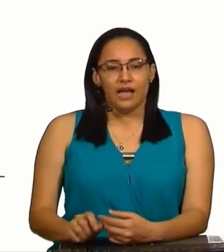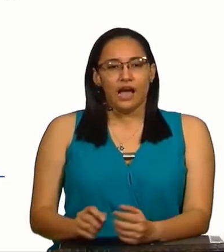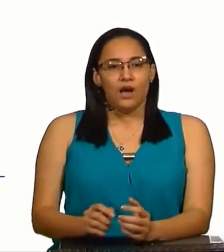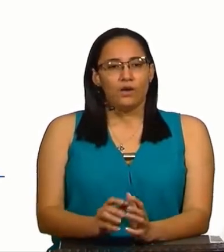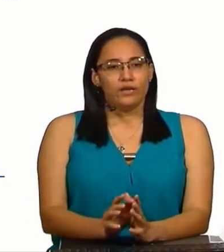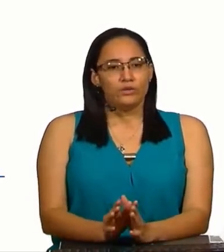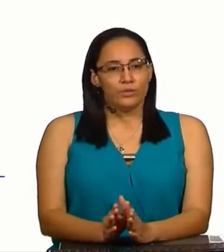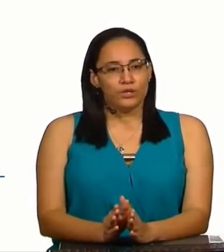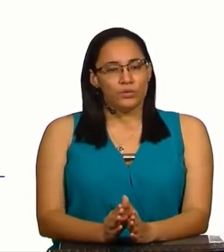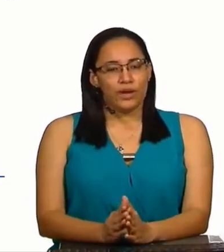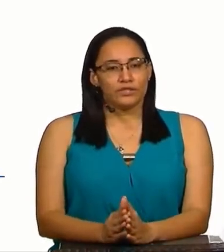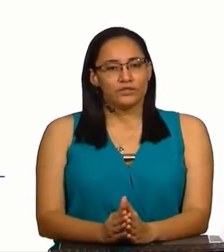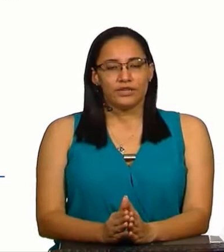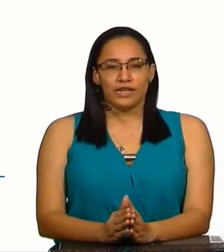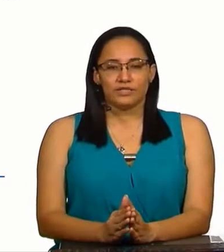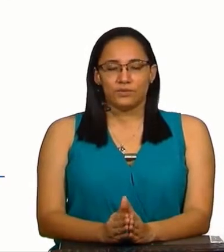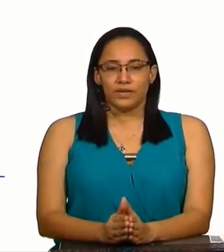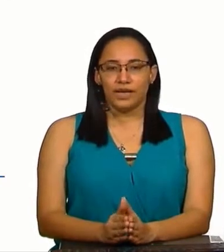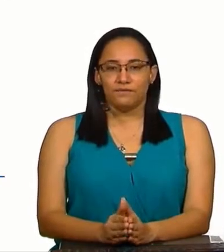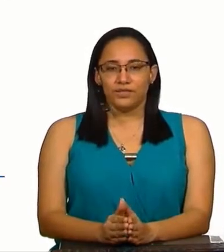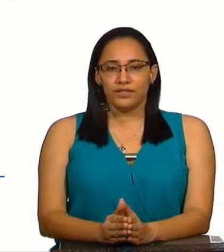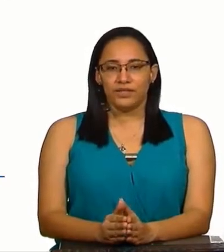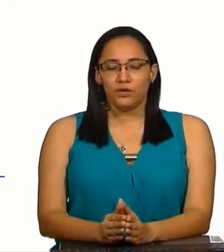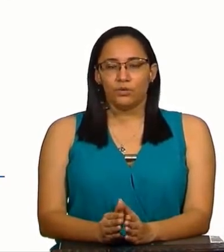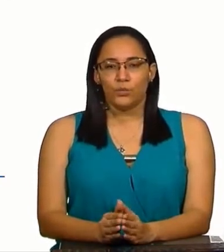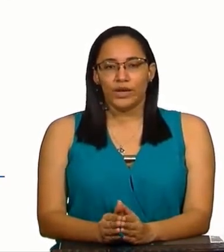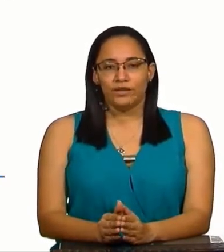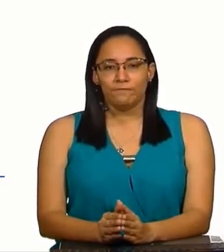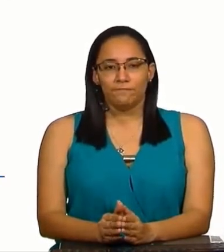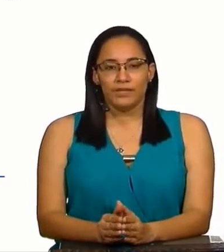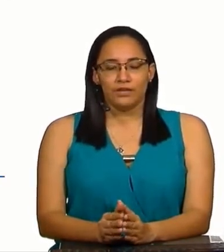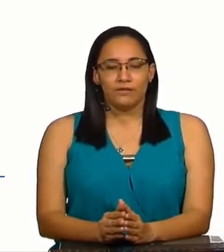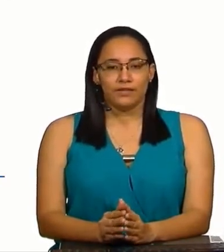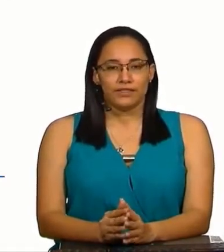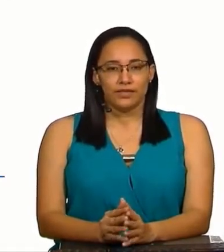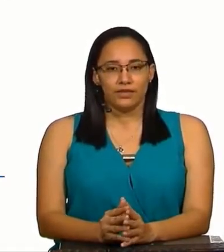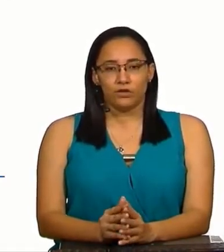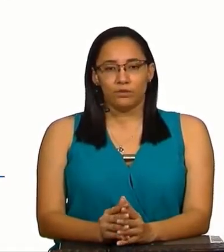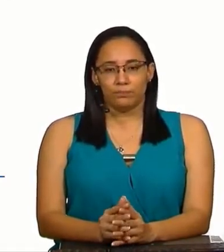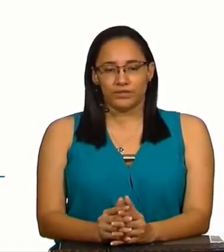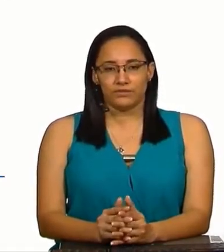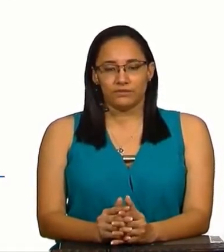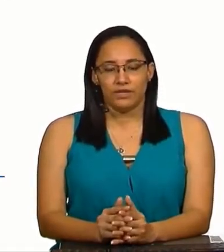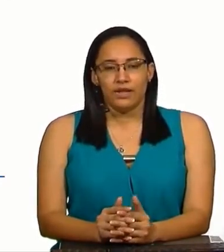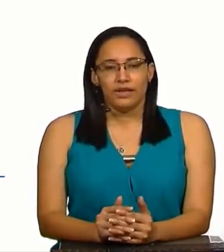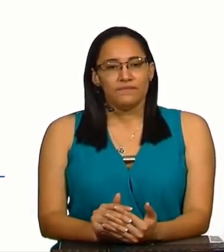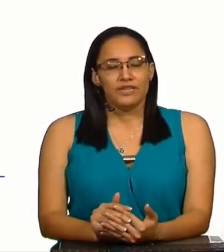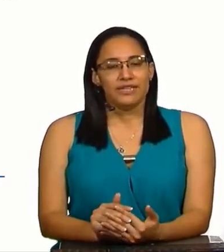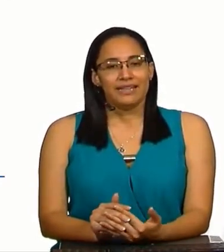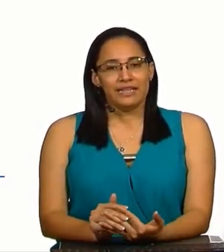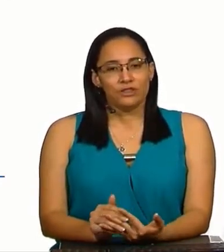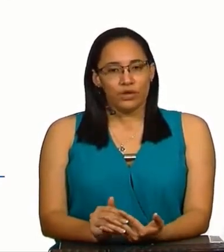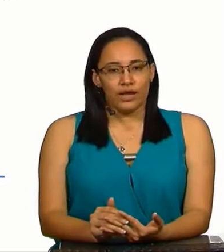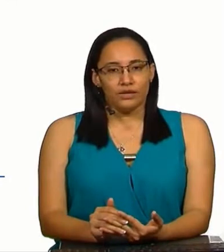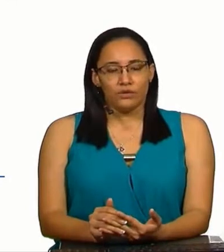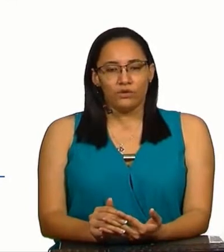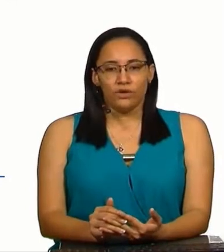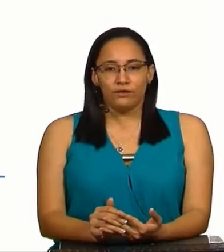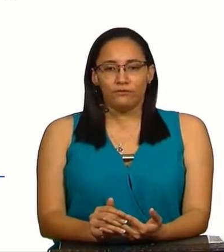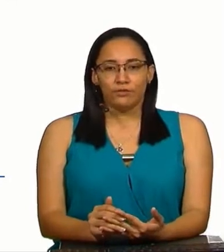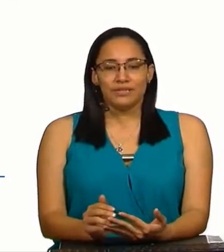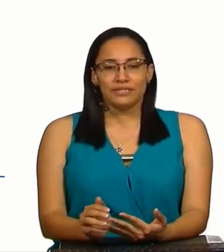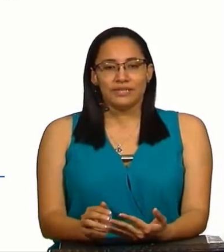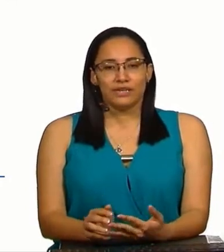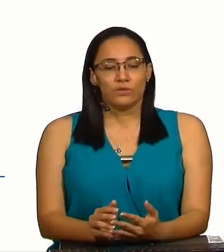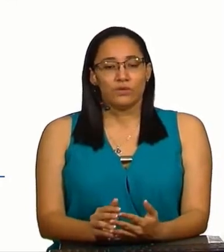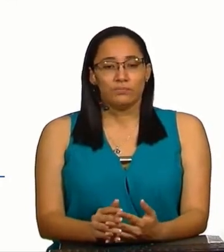Excelente. Ahora el número cuatro, natural ability or way of being of a thing or person. La habilidad natural o